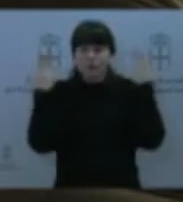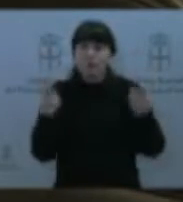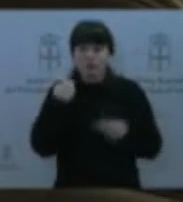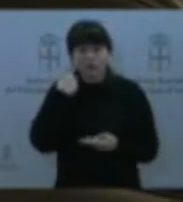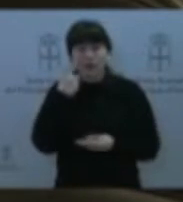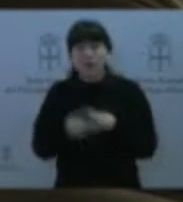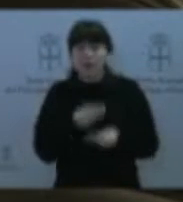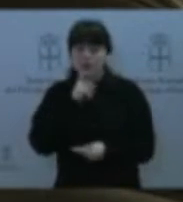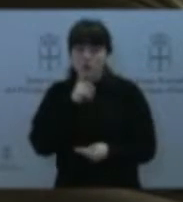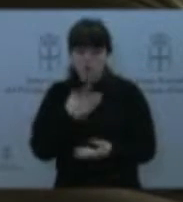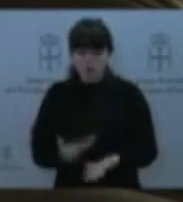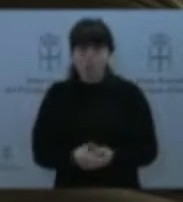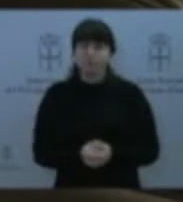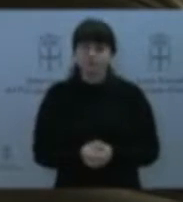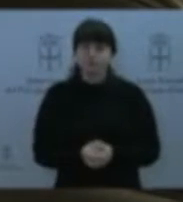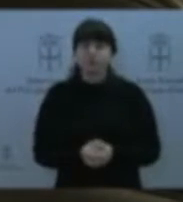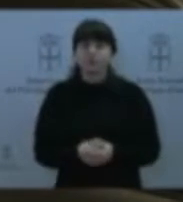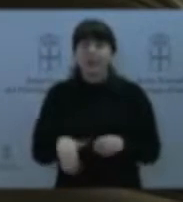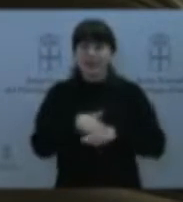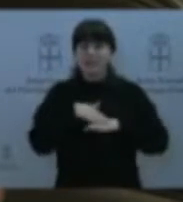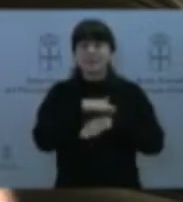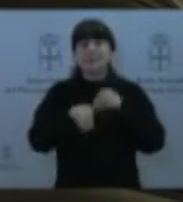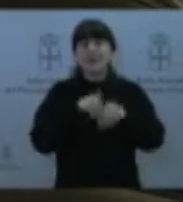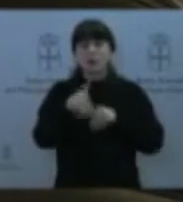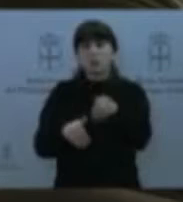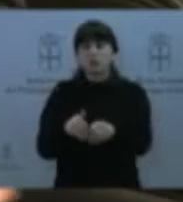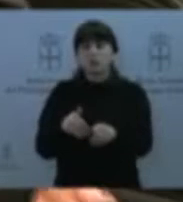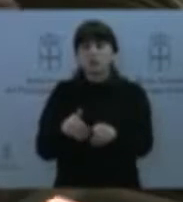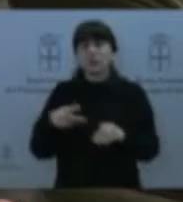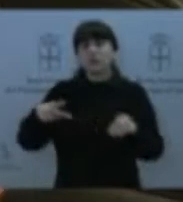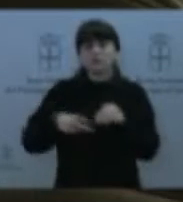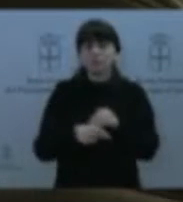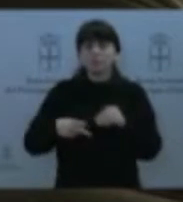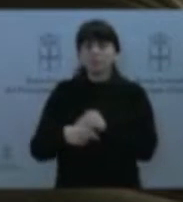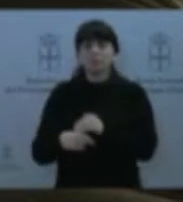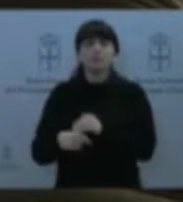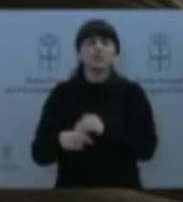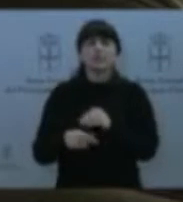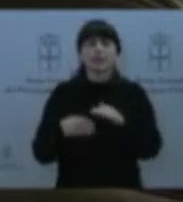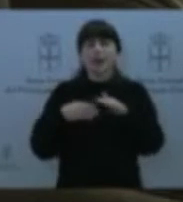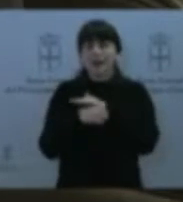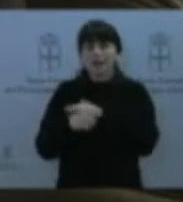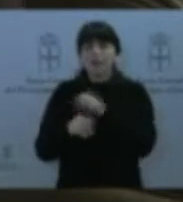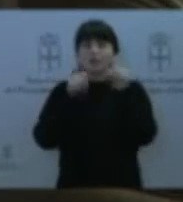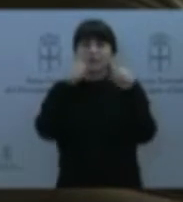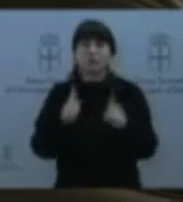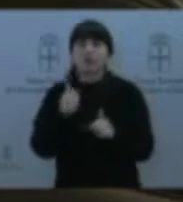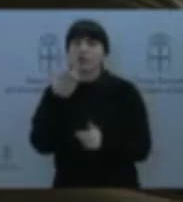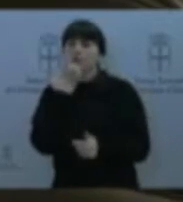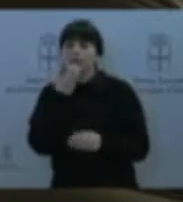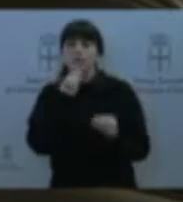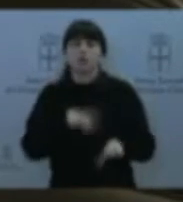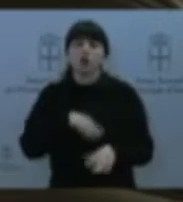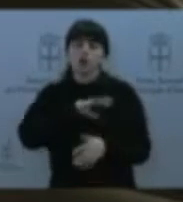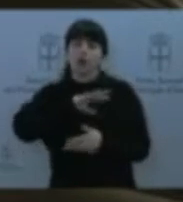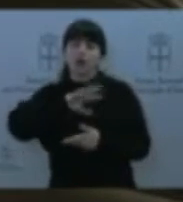estas bases de la convocatoria se restringieron las posibilidades de acceso de determinadas titulaciones como Historia, Geografía, Arte, Humanidades, Biología o Geología, que